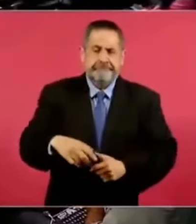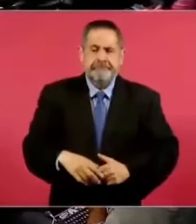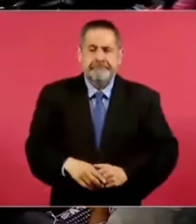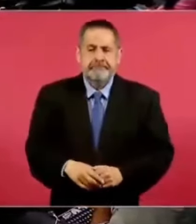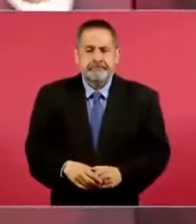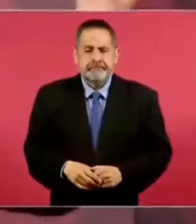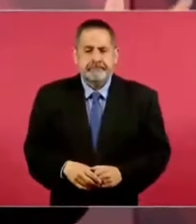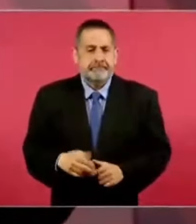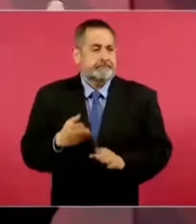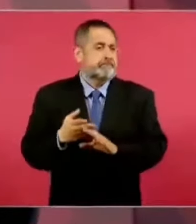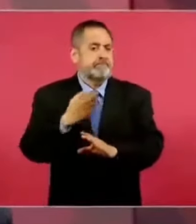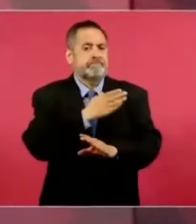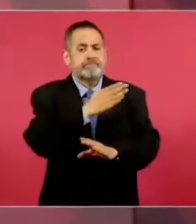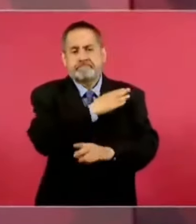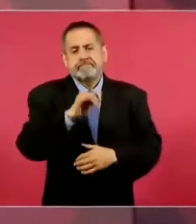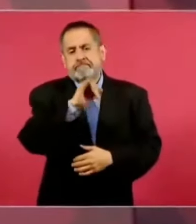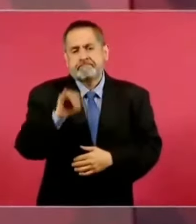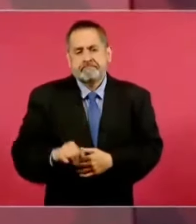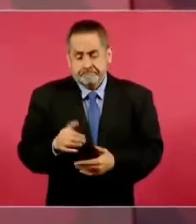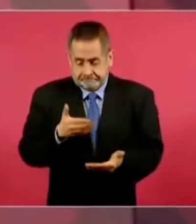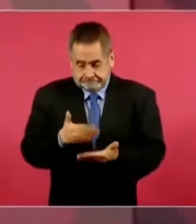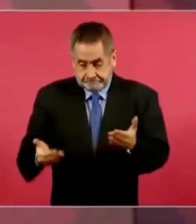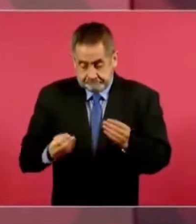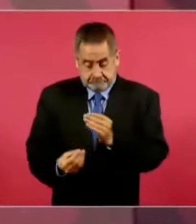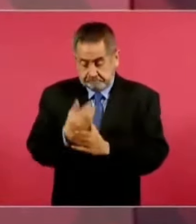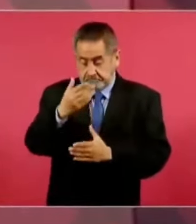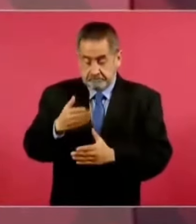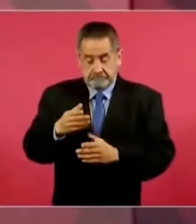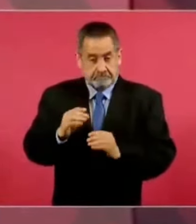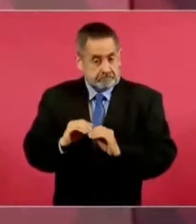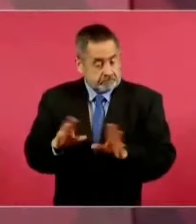algo que nunca se había visto.